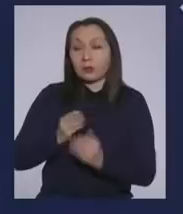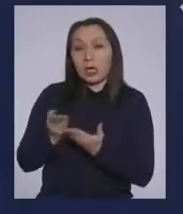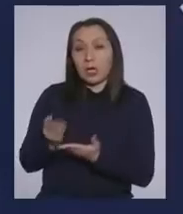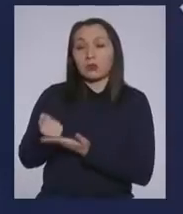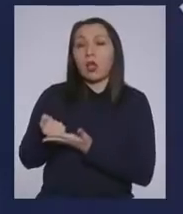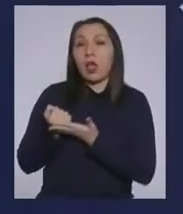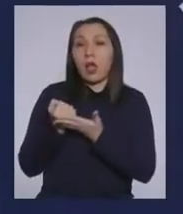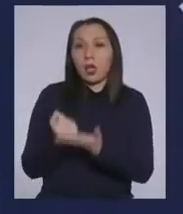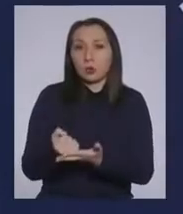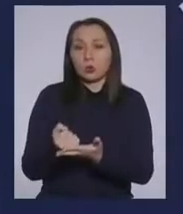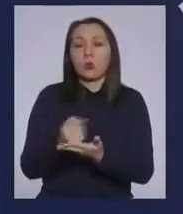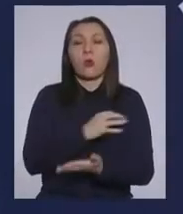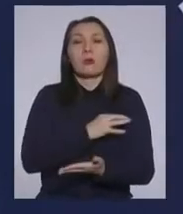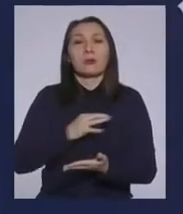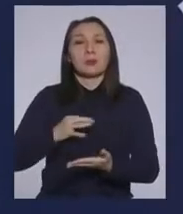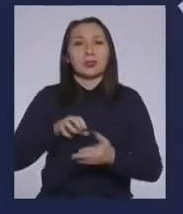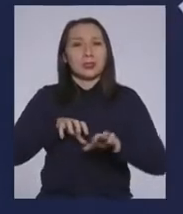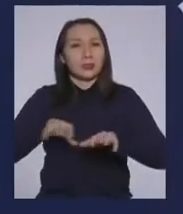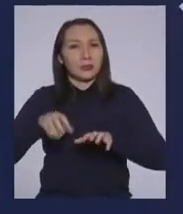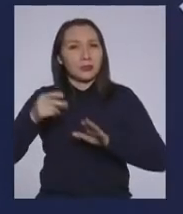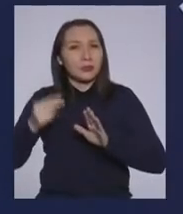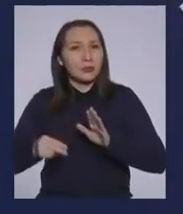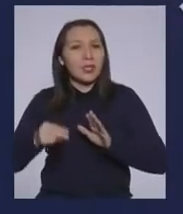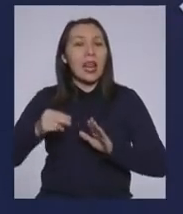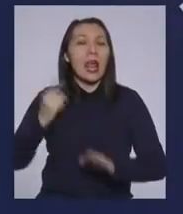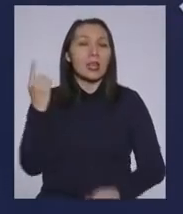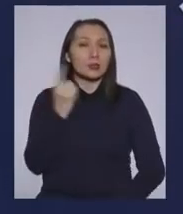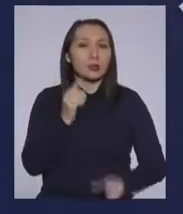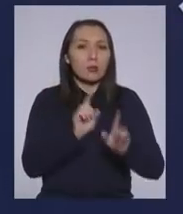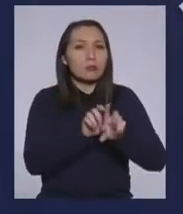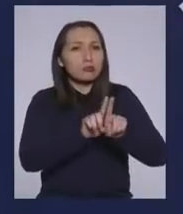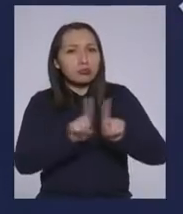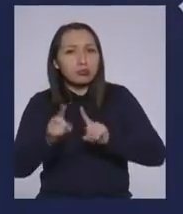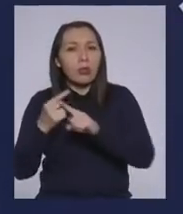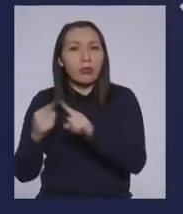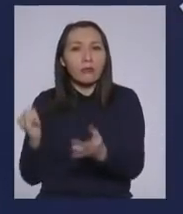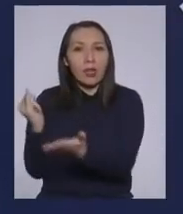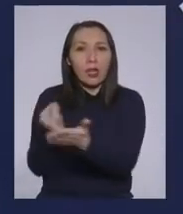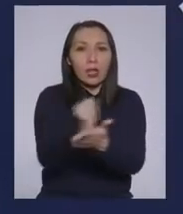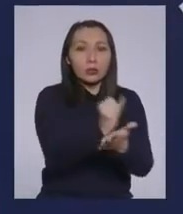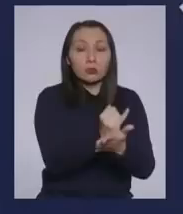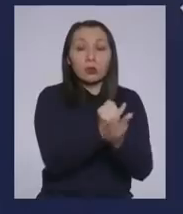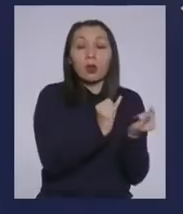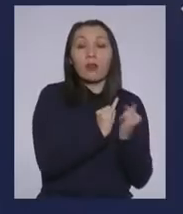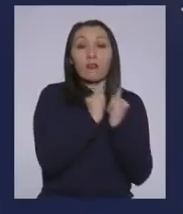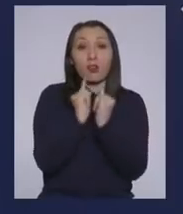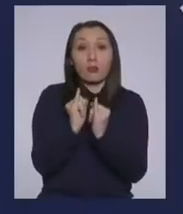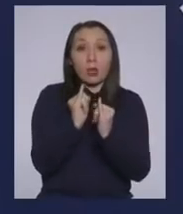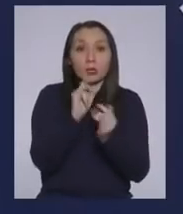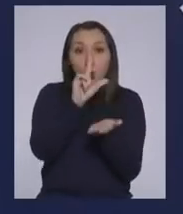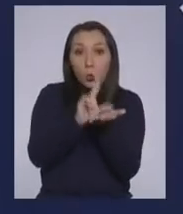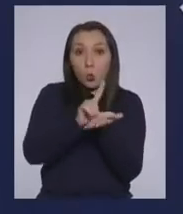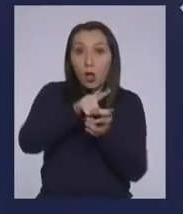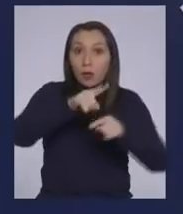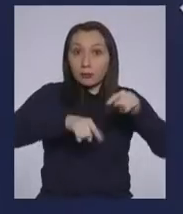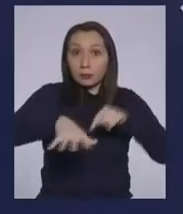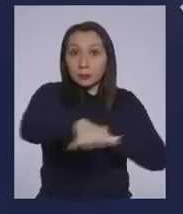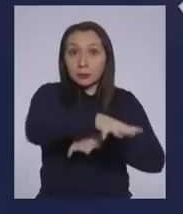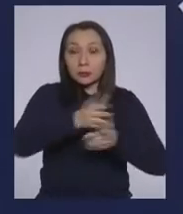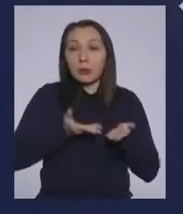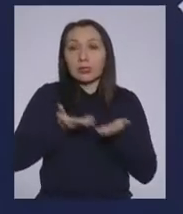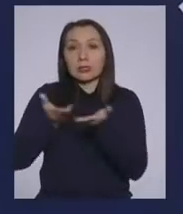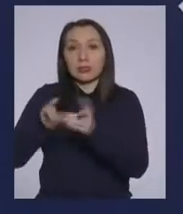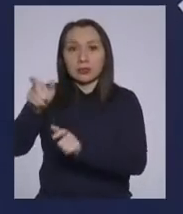la contribución desde el Ministerio de Bienes Nacionales en coordinación con distintas instituciones para poner la información territorial al servicio de la